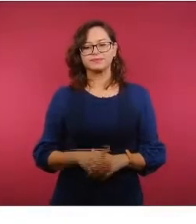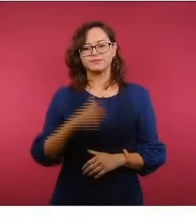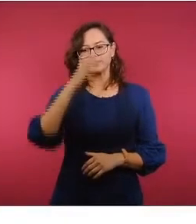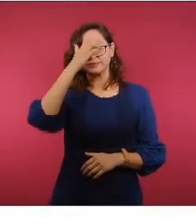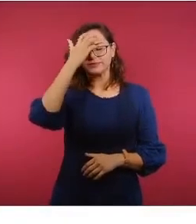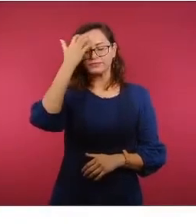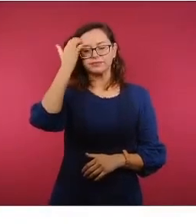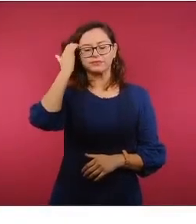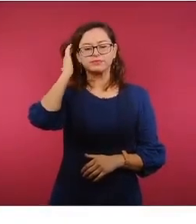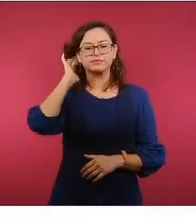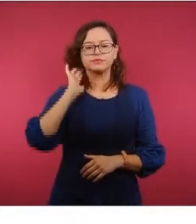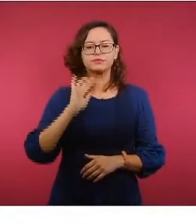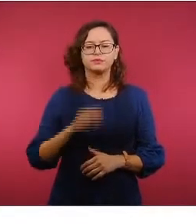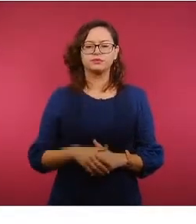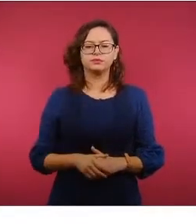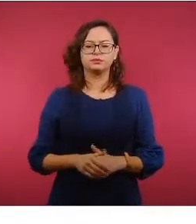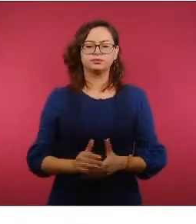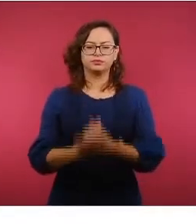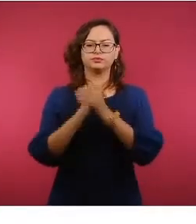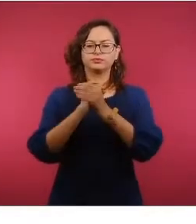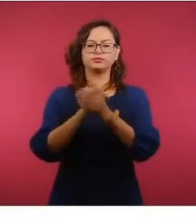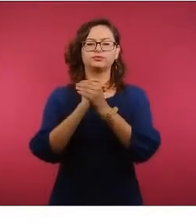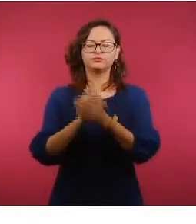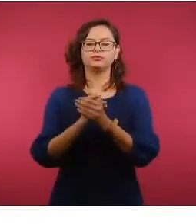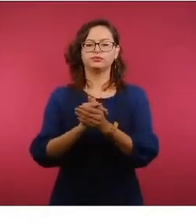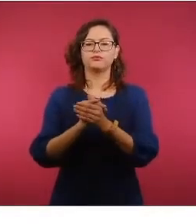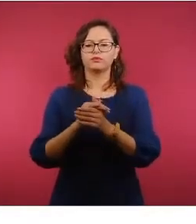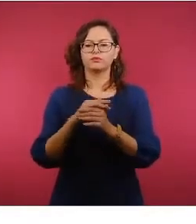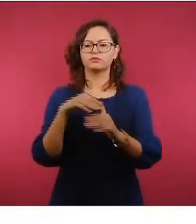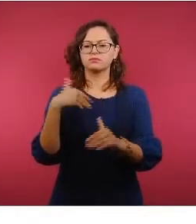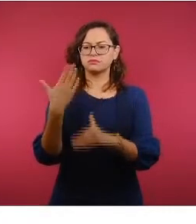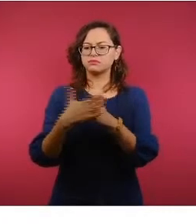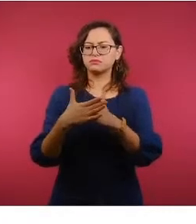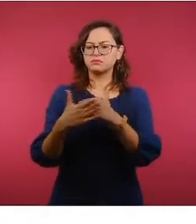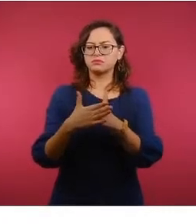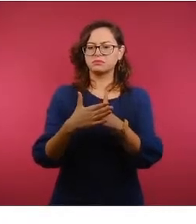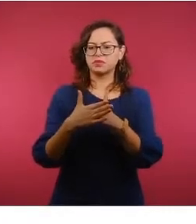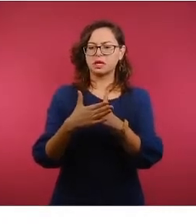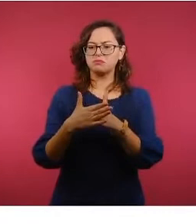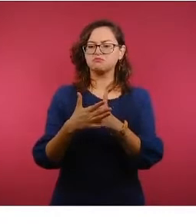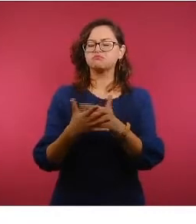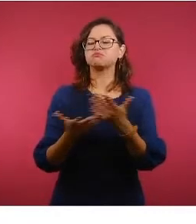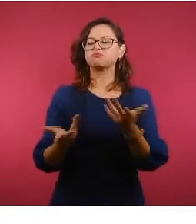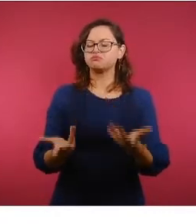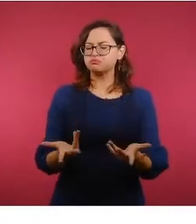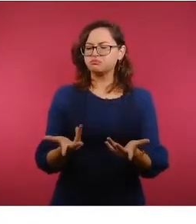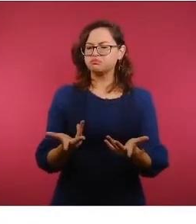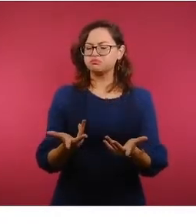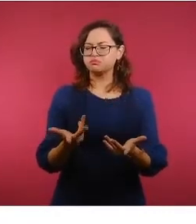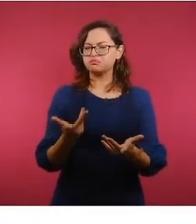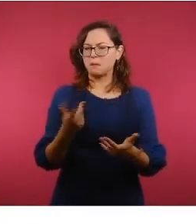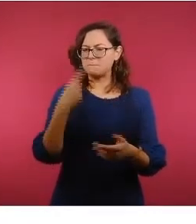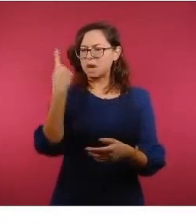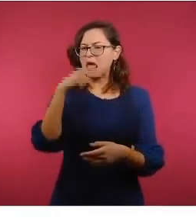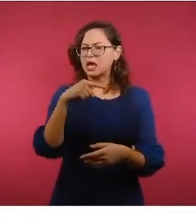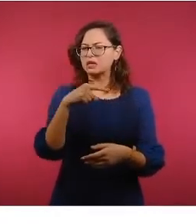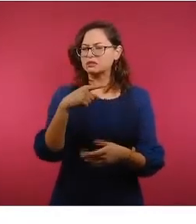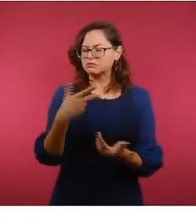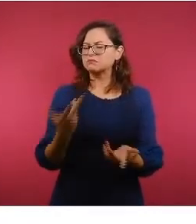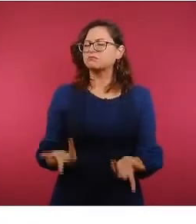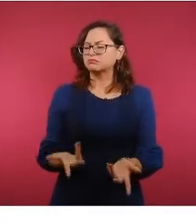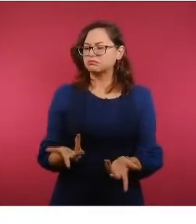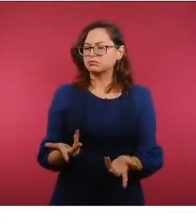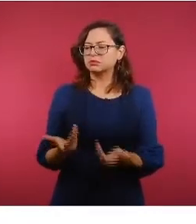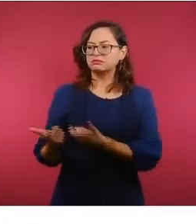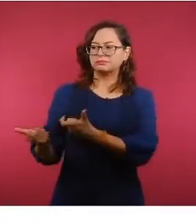objetivo principal de este sorteo, que es una cooperación para equipos médicos y hospitales